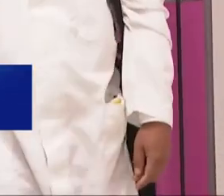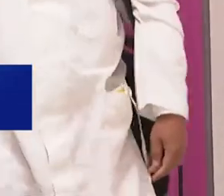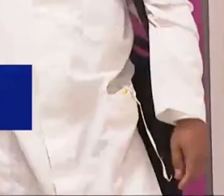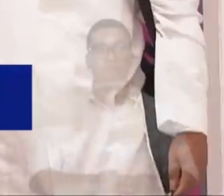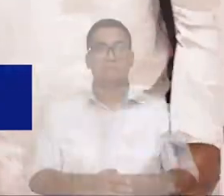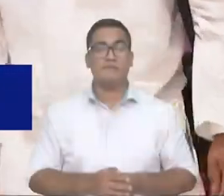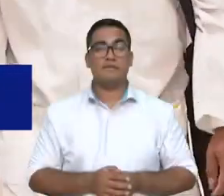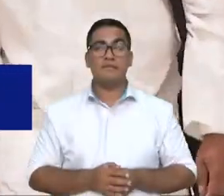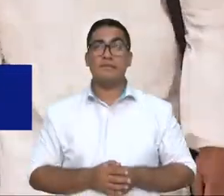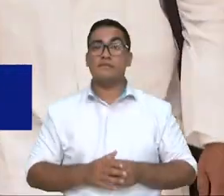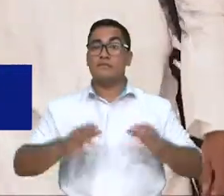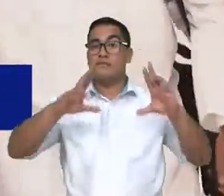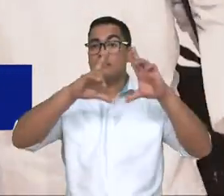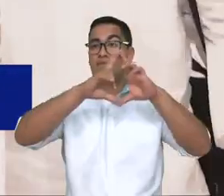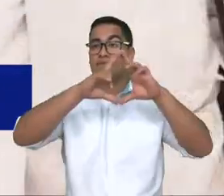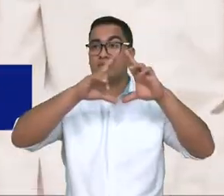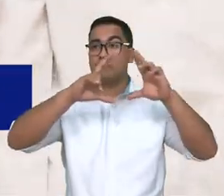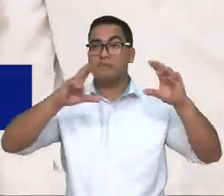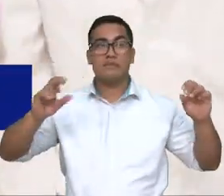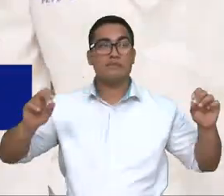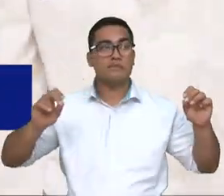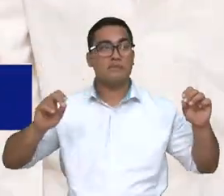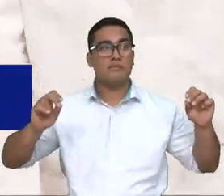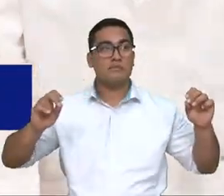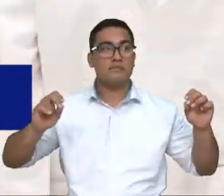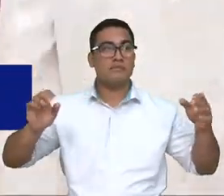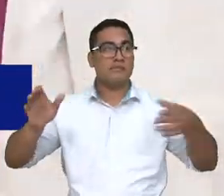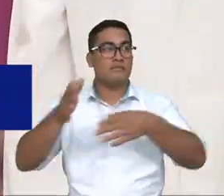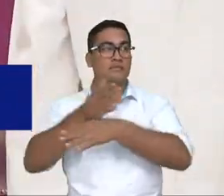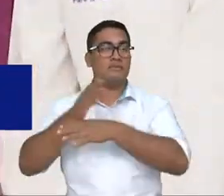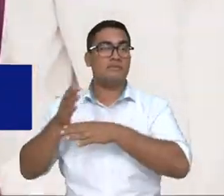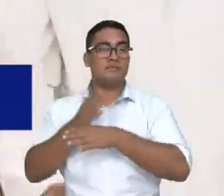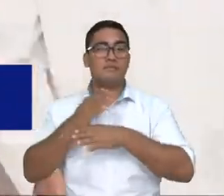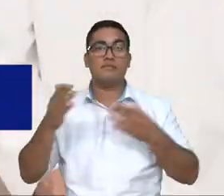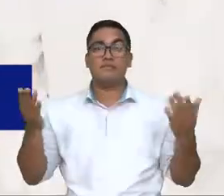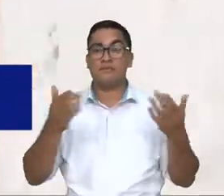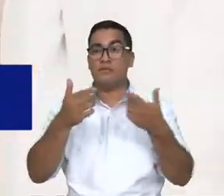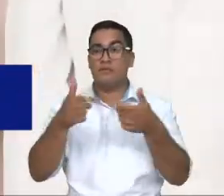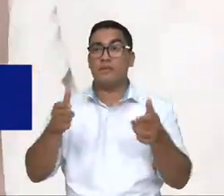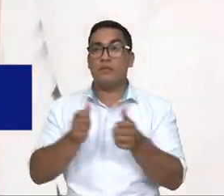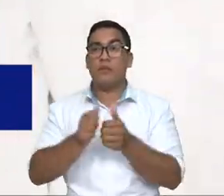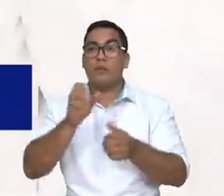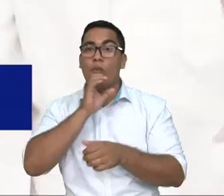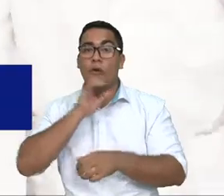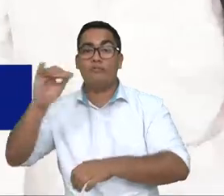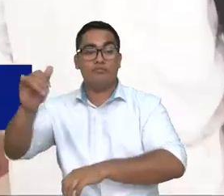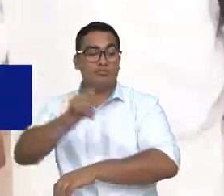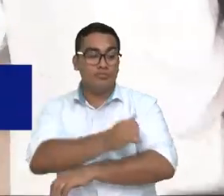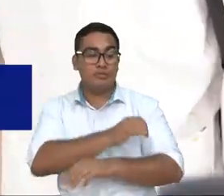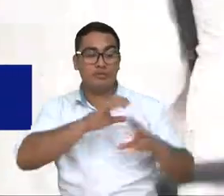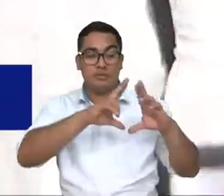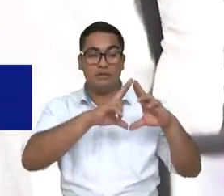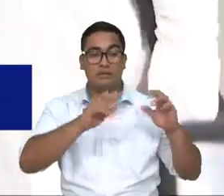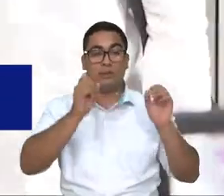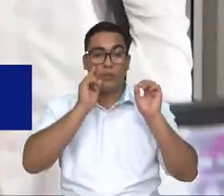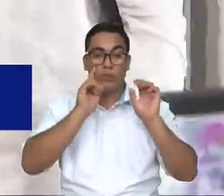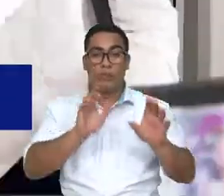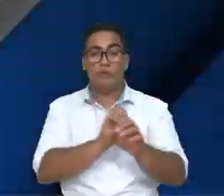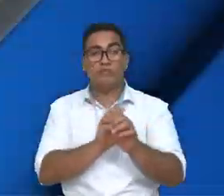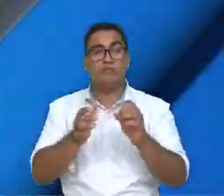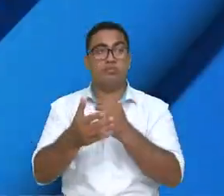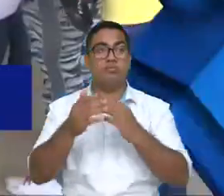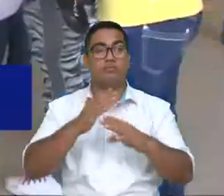Arriba a Nicaragua, brigada de médicos cubanos para reforzar medidas de prevención y contención del coronavirus en el país.